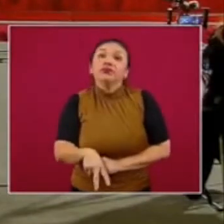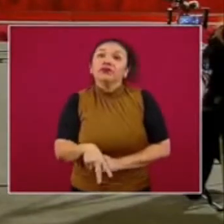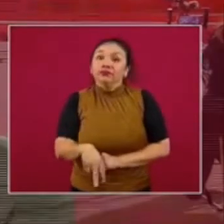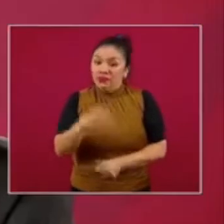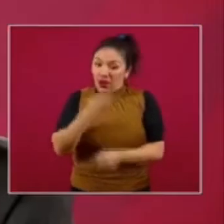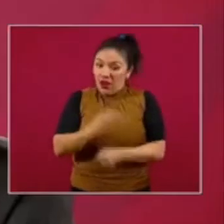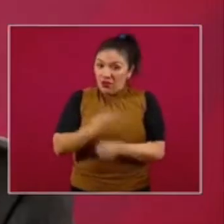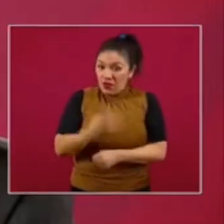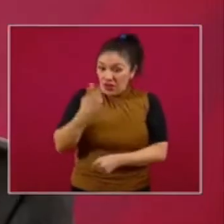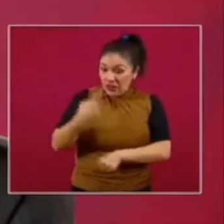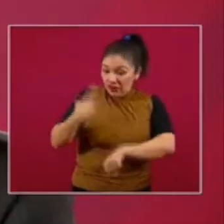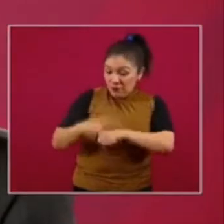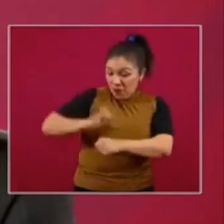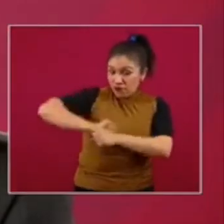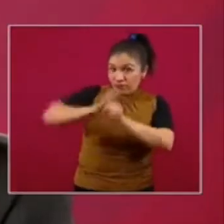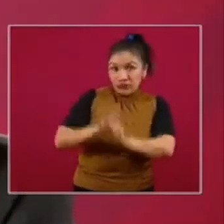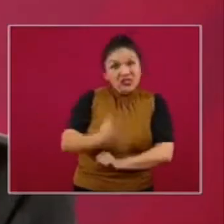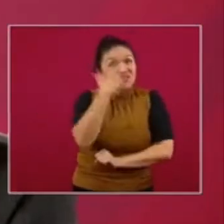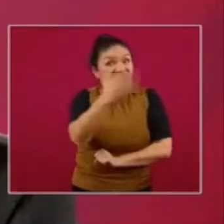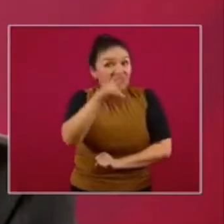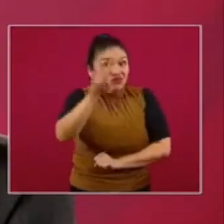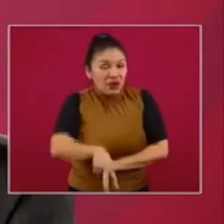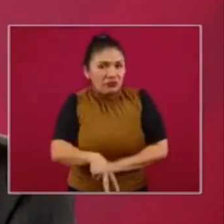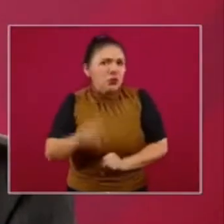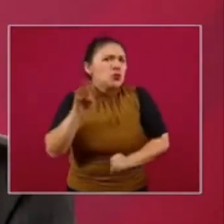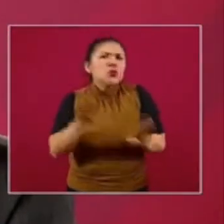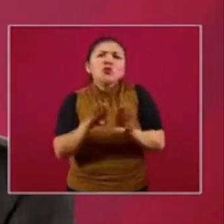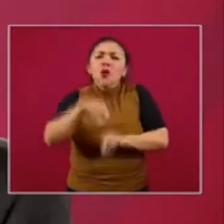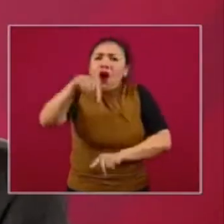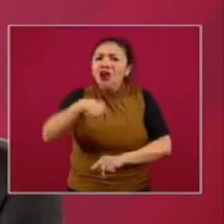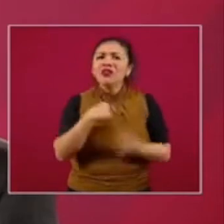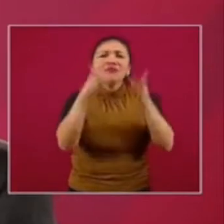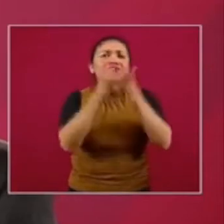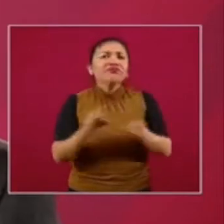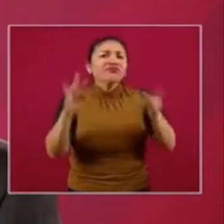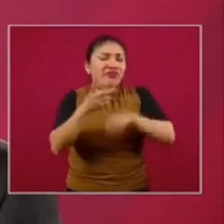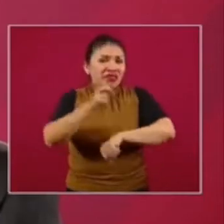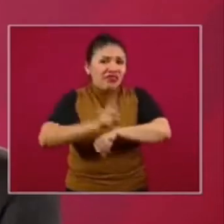8.819 nuevos contagios, para un total de